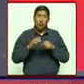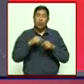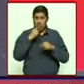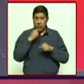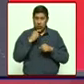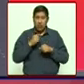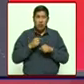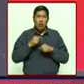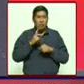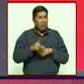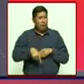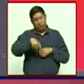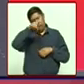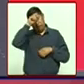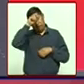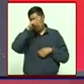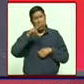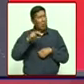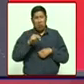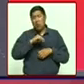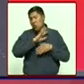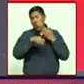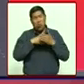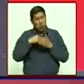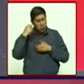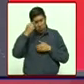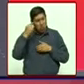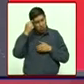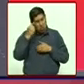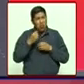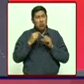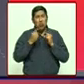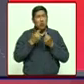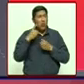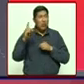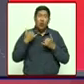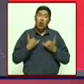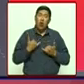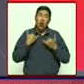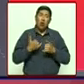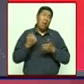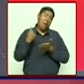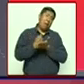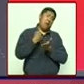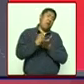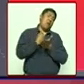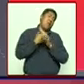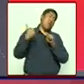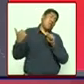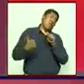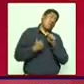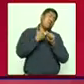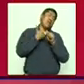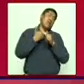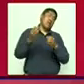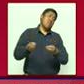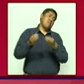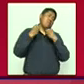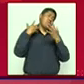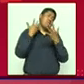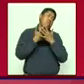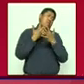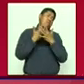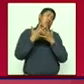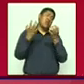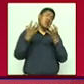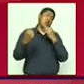cuenta. No me extraña ni me preocupa. Todos los gobiernos neoliberales, incluido el actual, me amenazaron, me persiguieron, me encarcelaron,